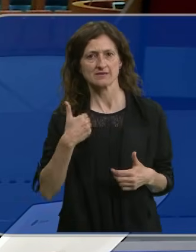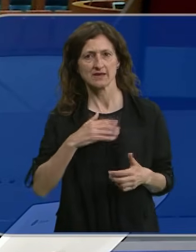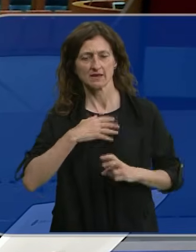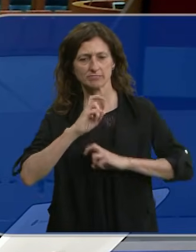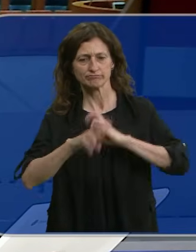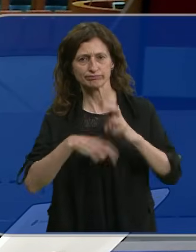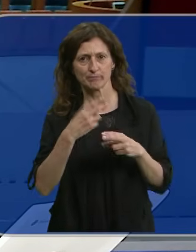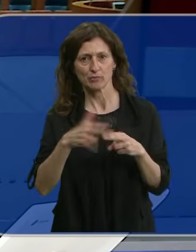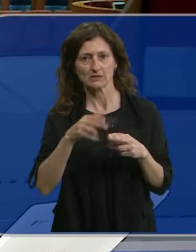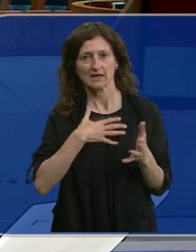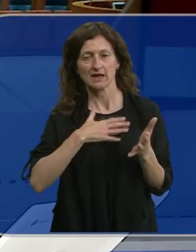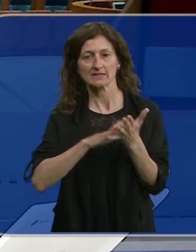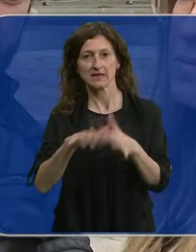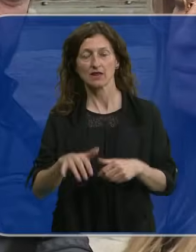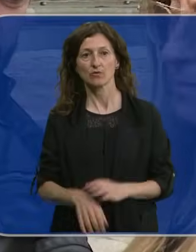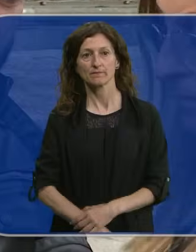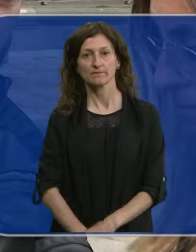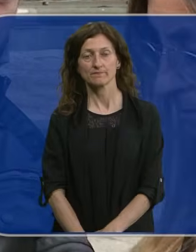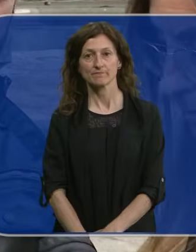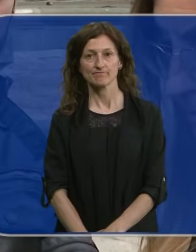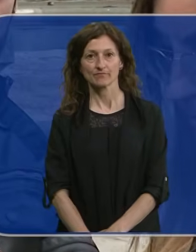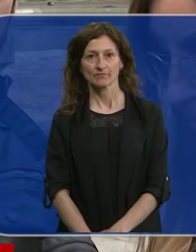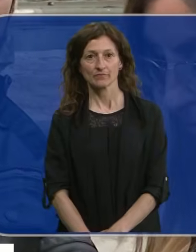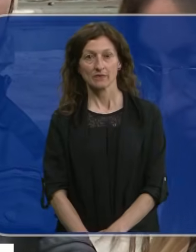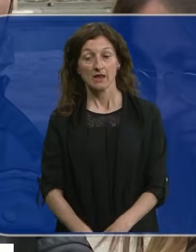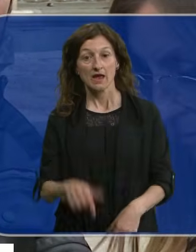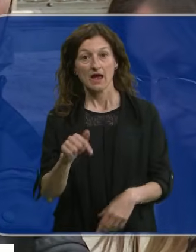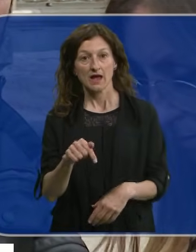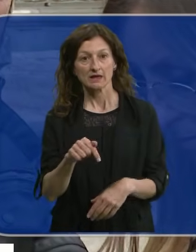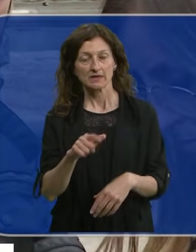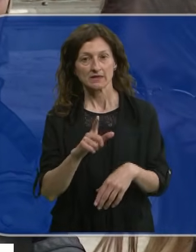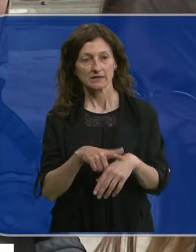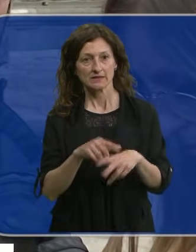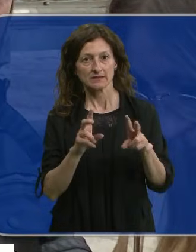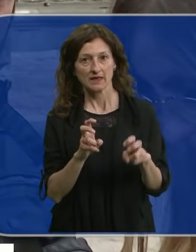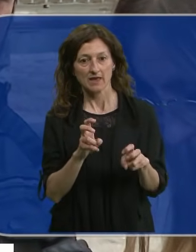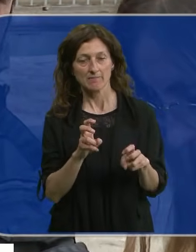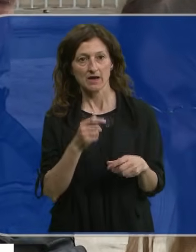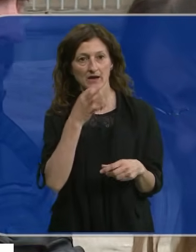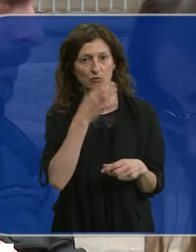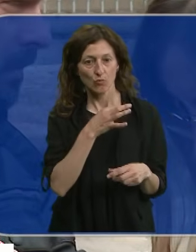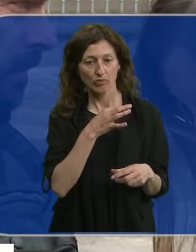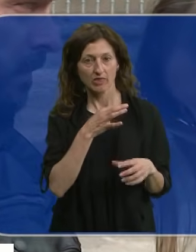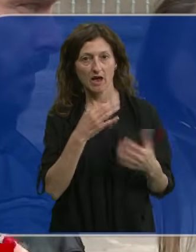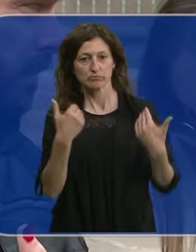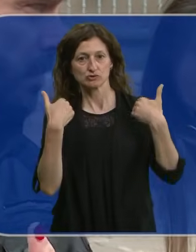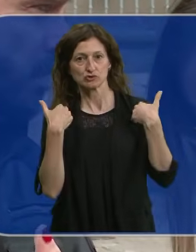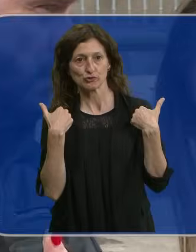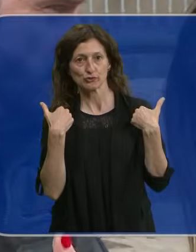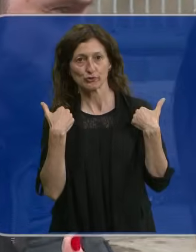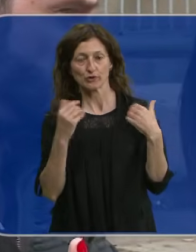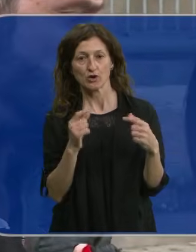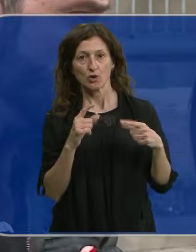la política en Castilla y León. Aquí nos ha dado tiempo a hacer renuncia, a tomar posesión, a mandar a la